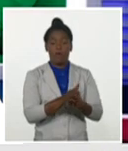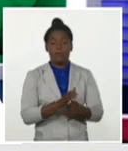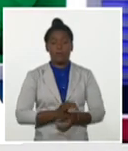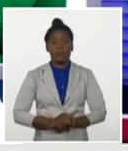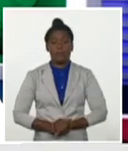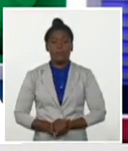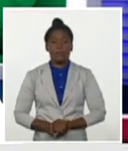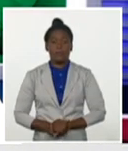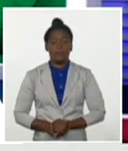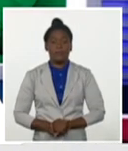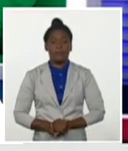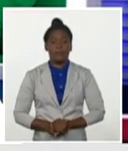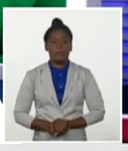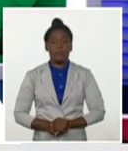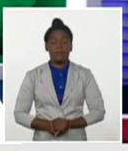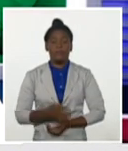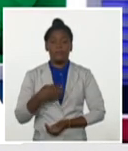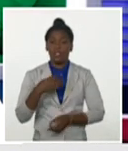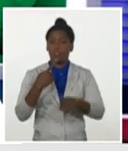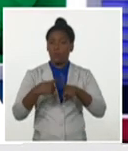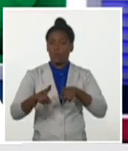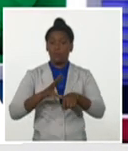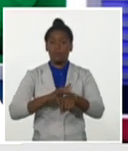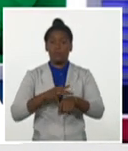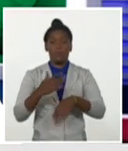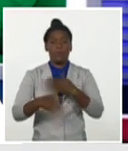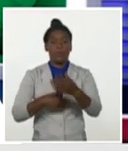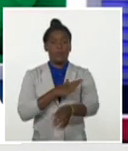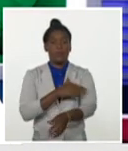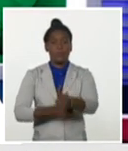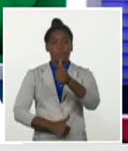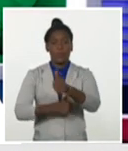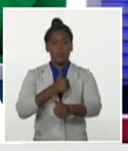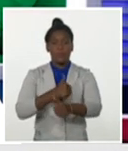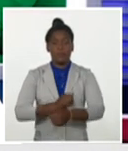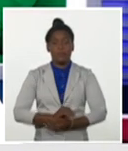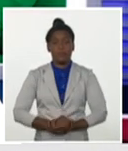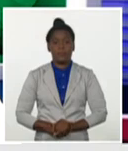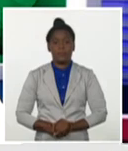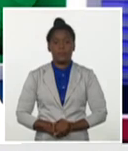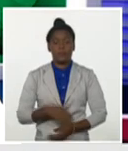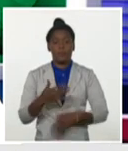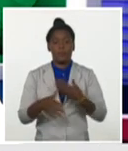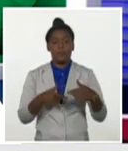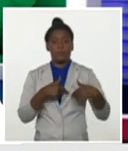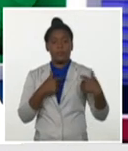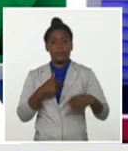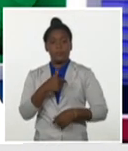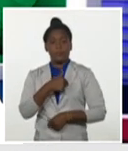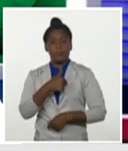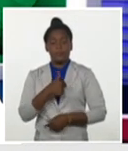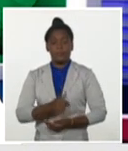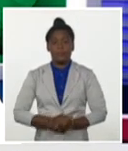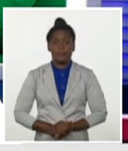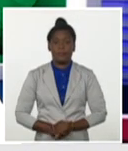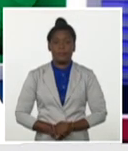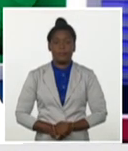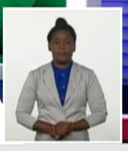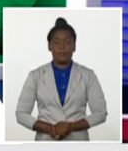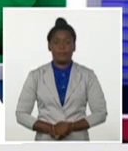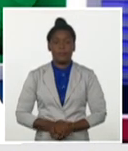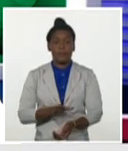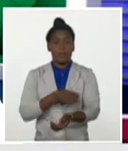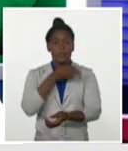que tenía como antecedente hipertensión arterial, cardiopatía isquémica,